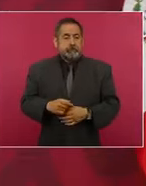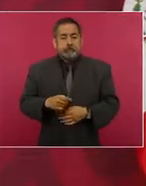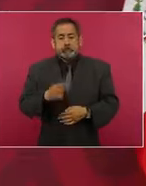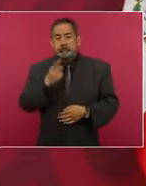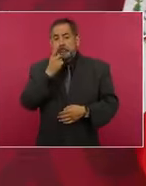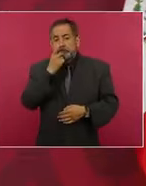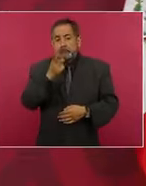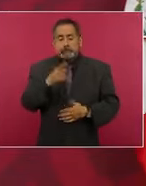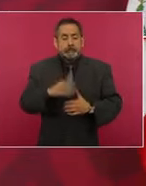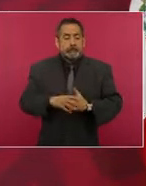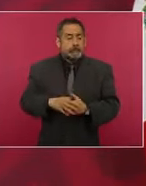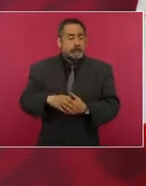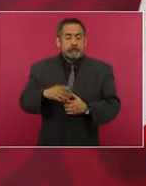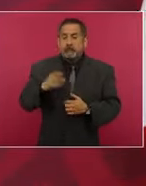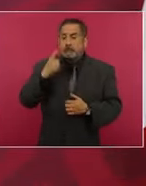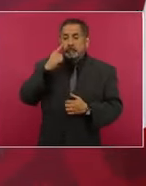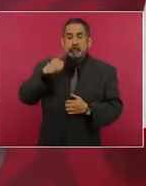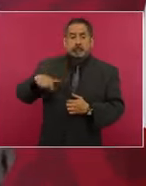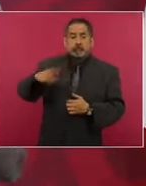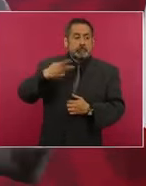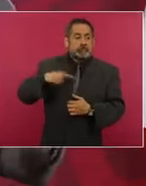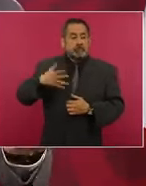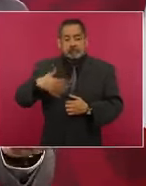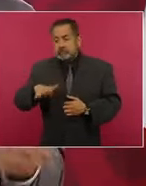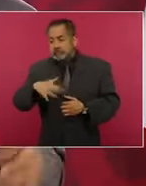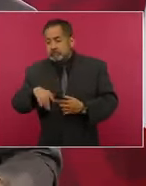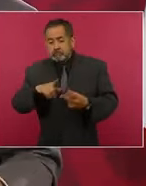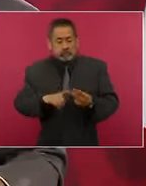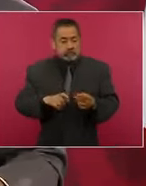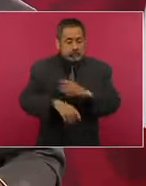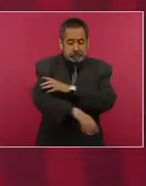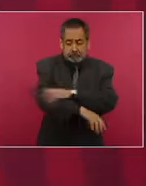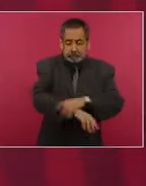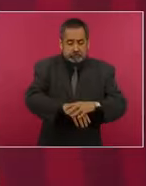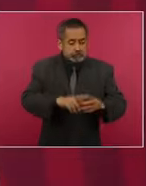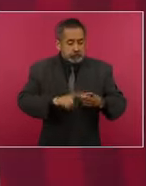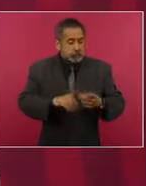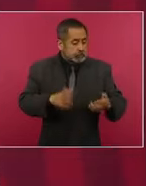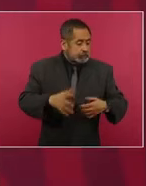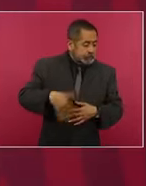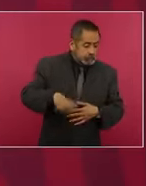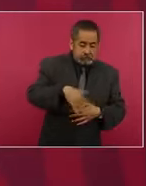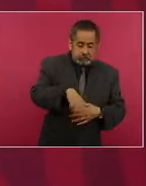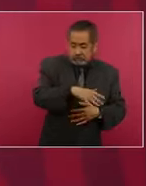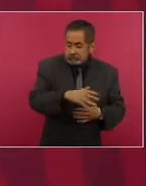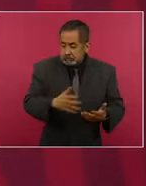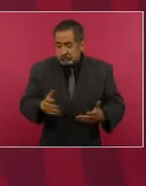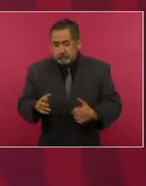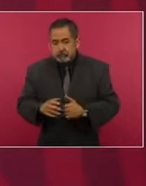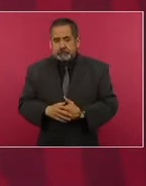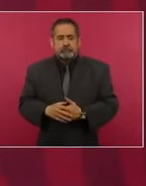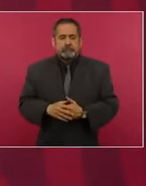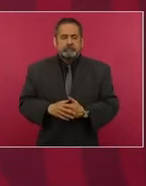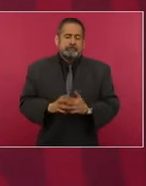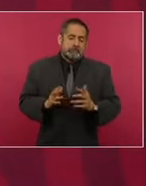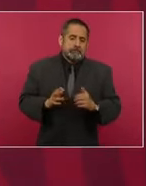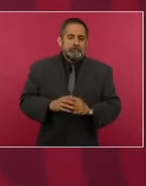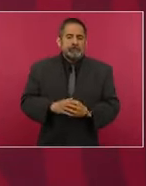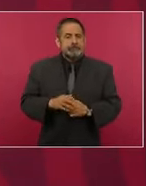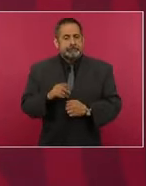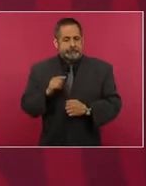buscando su brazo y no lo encontraban, y él le pidió a un amigo